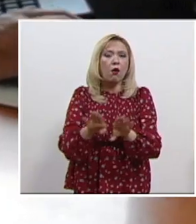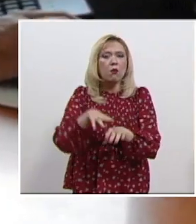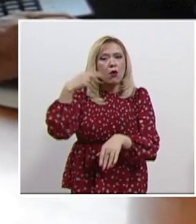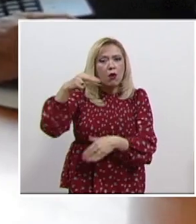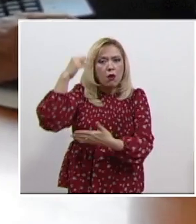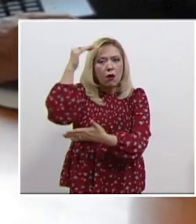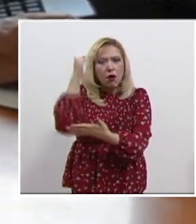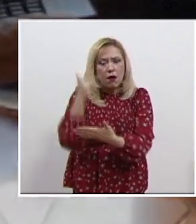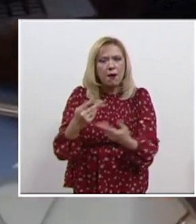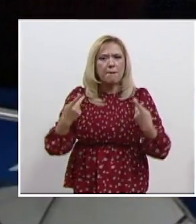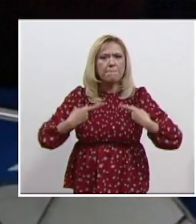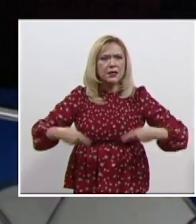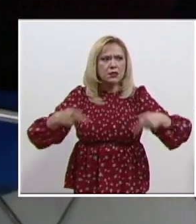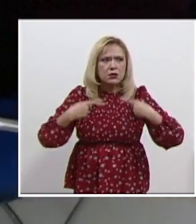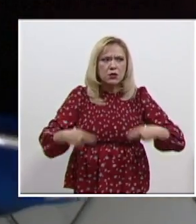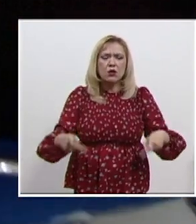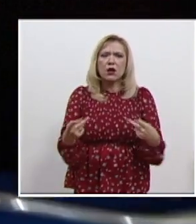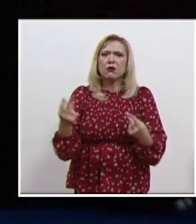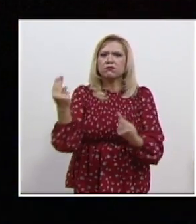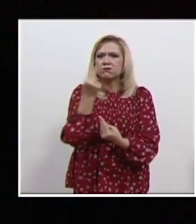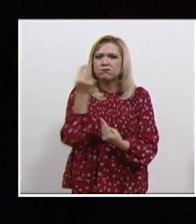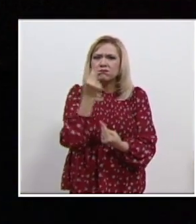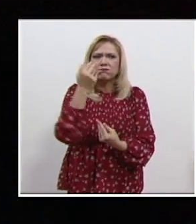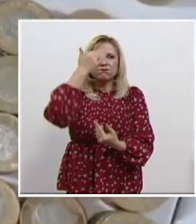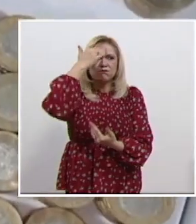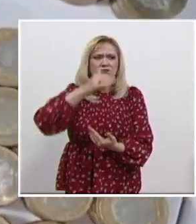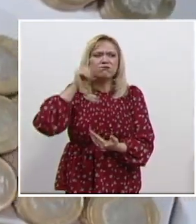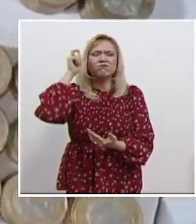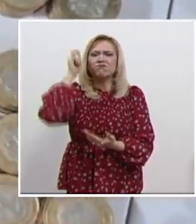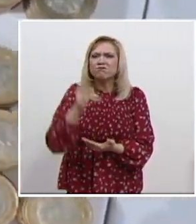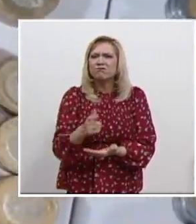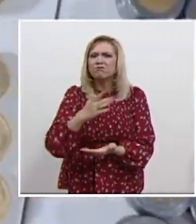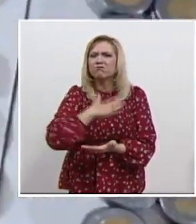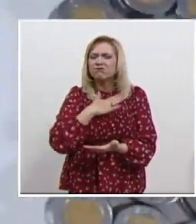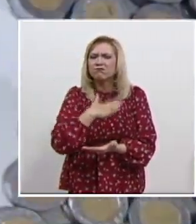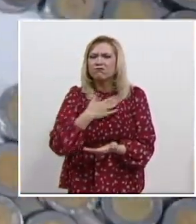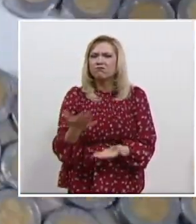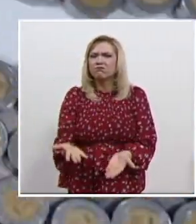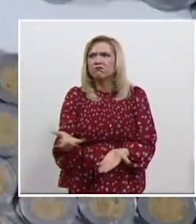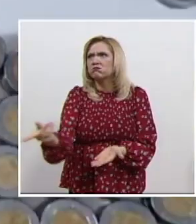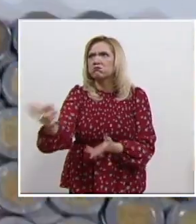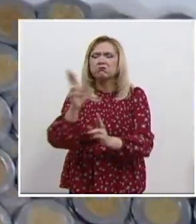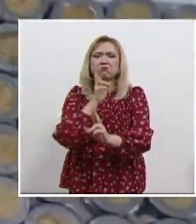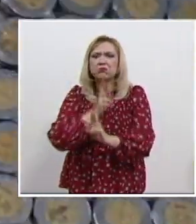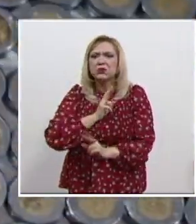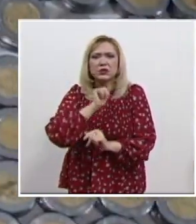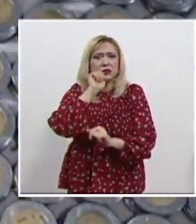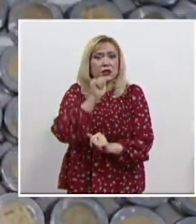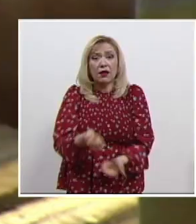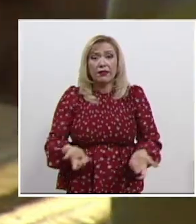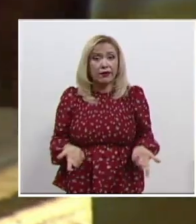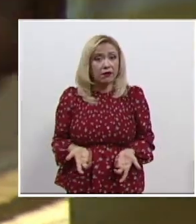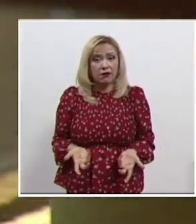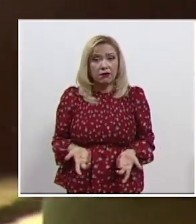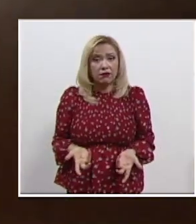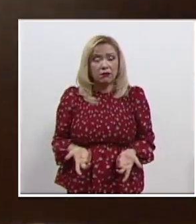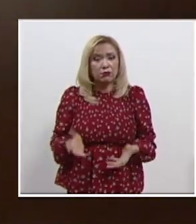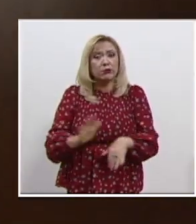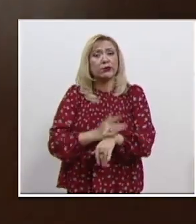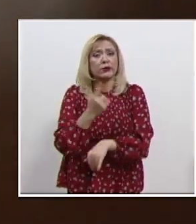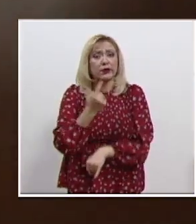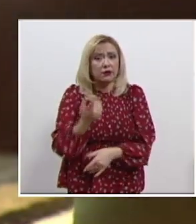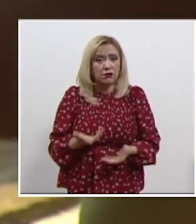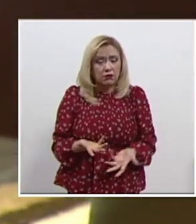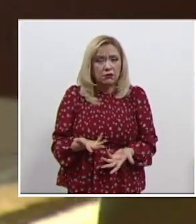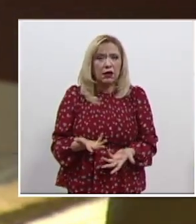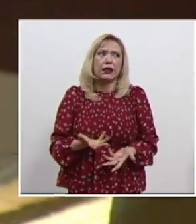de una ciudadana que requirió información sobre sus datos sin recibir respuesta. La sala explicó que el